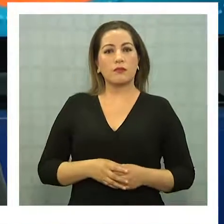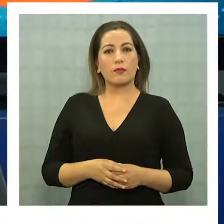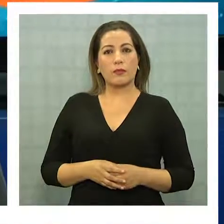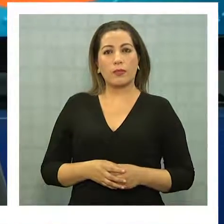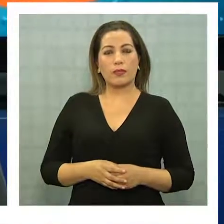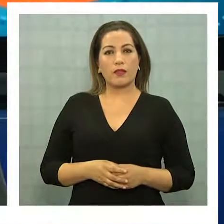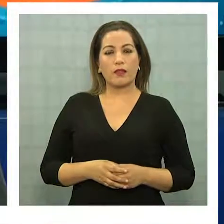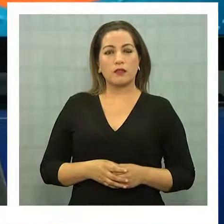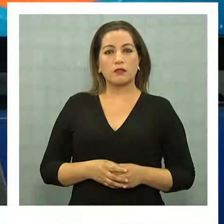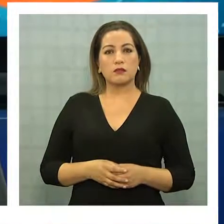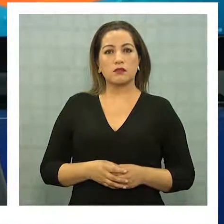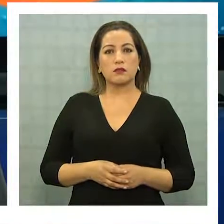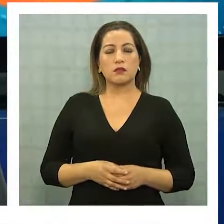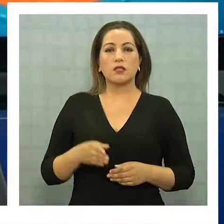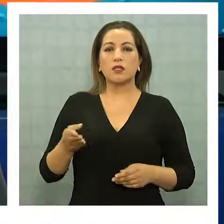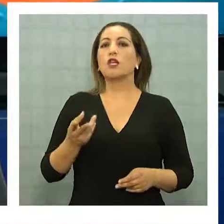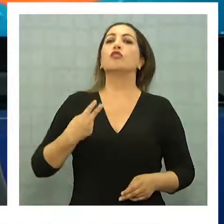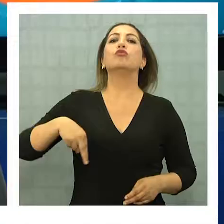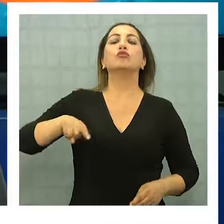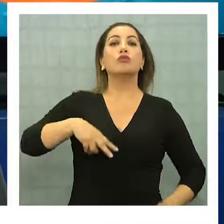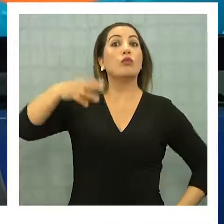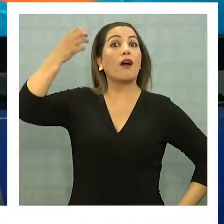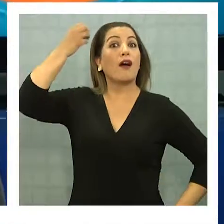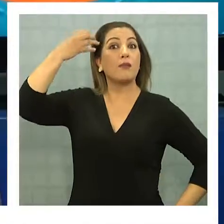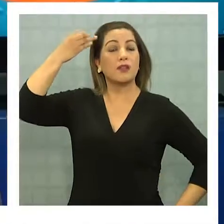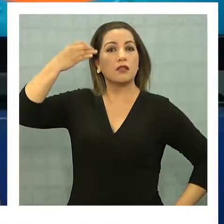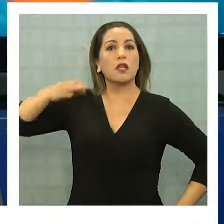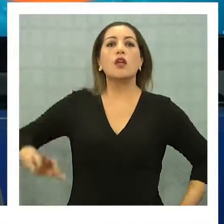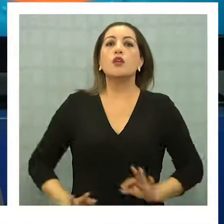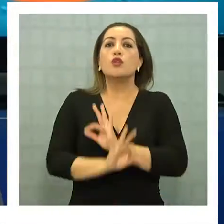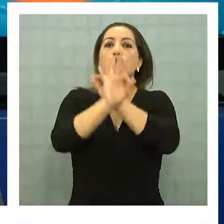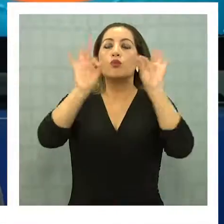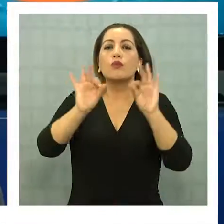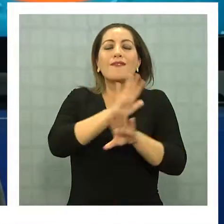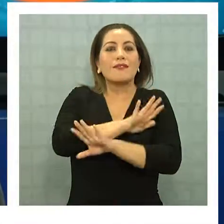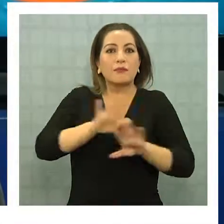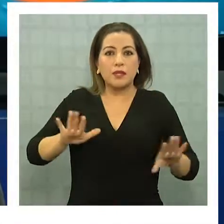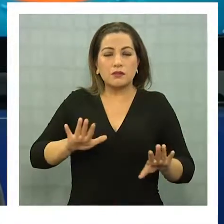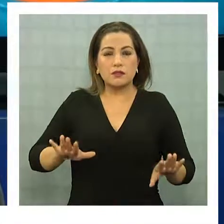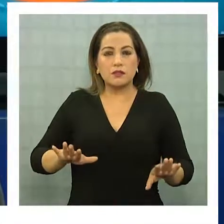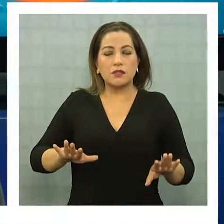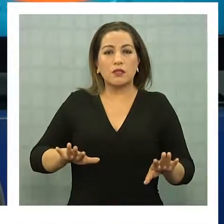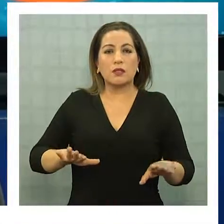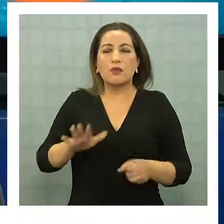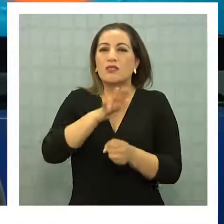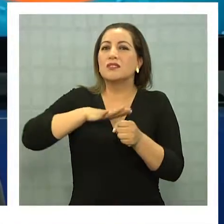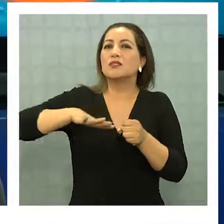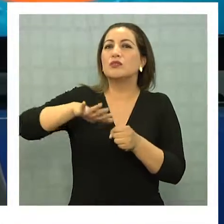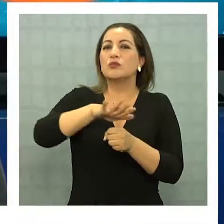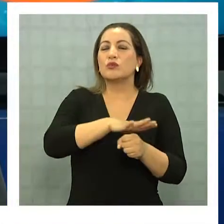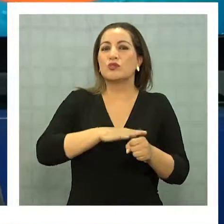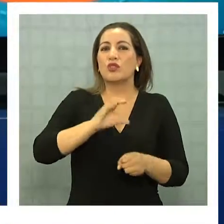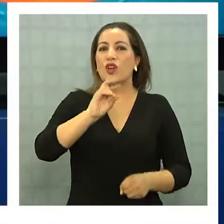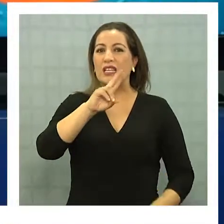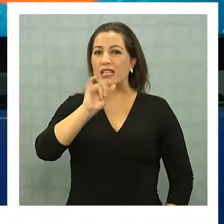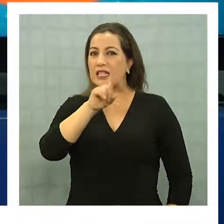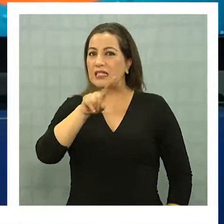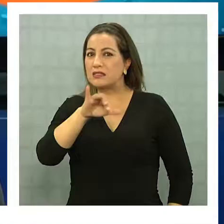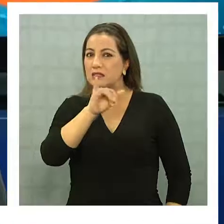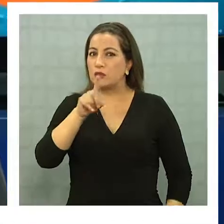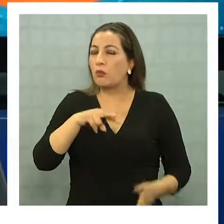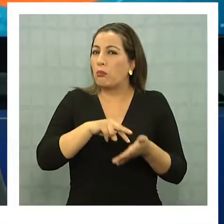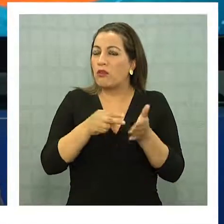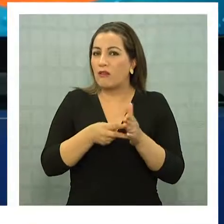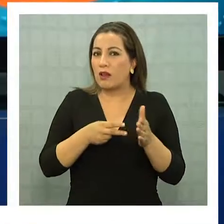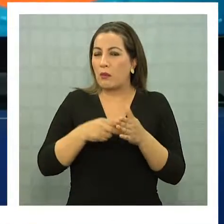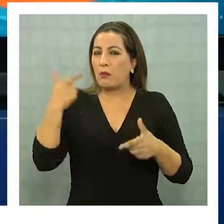Entonces, lo que tiene que dejarnos como lección es que nunca, jamás, una crisis política puede enfrentarse recurriendo a los militares o